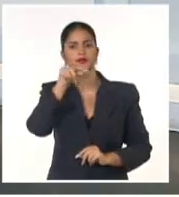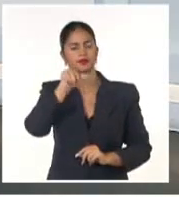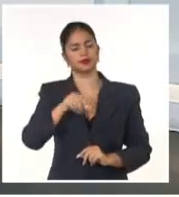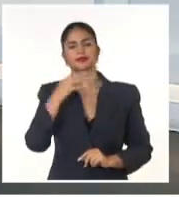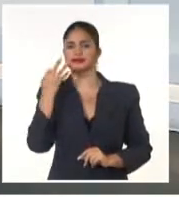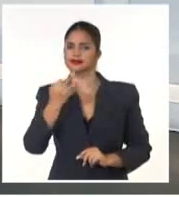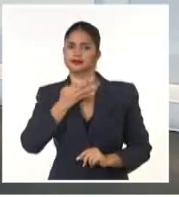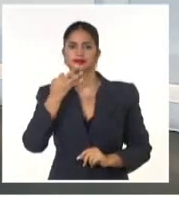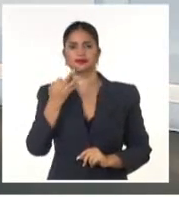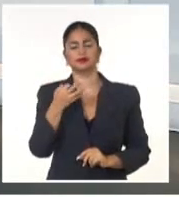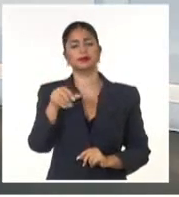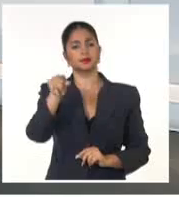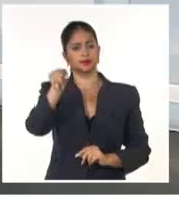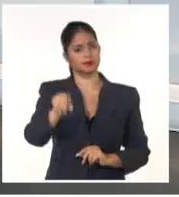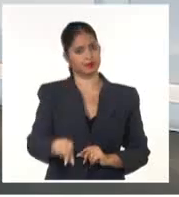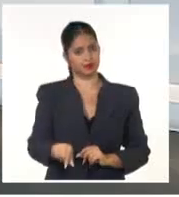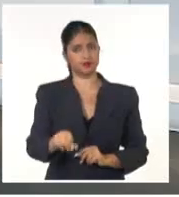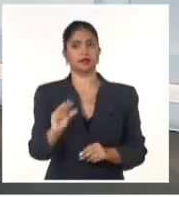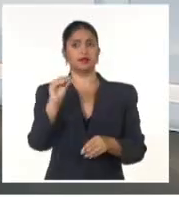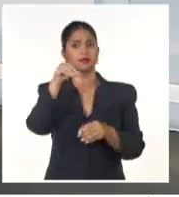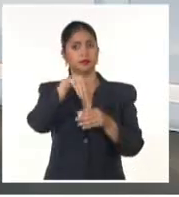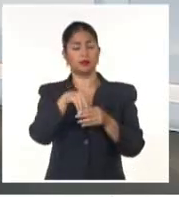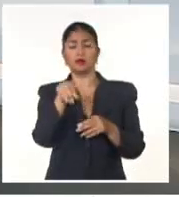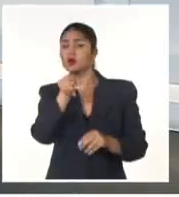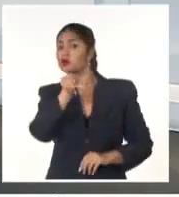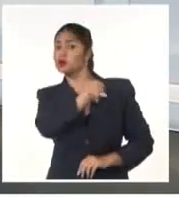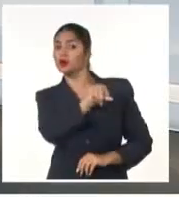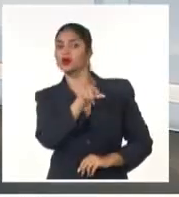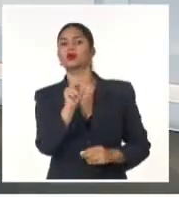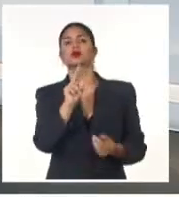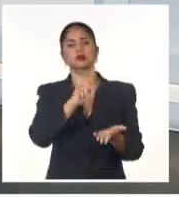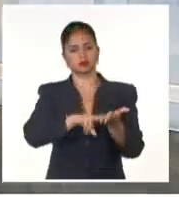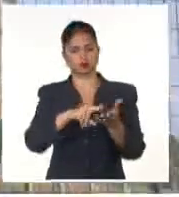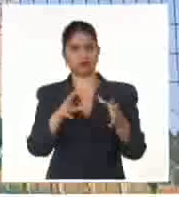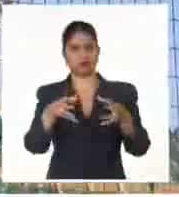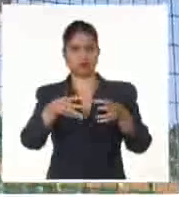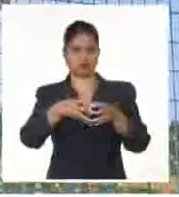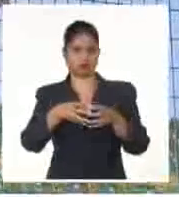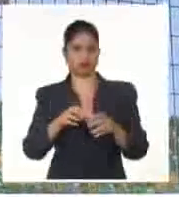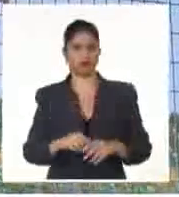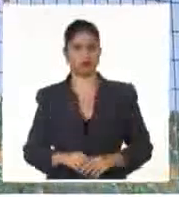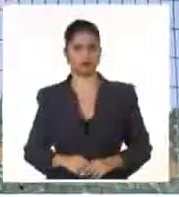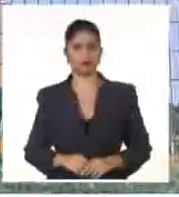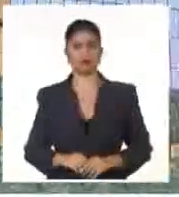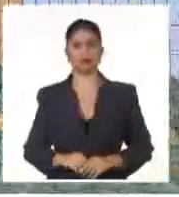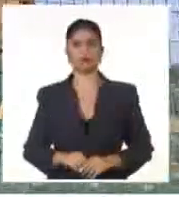relevista Raidel Martínez, incorporado recientemente a la selección.